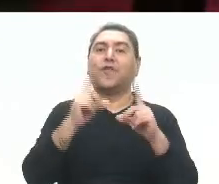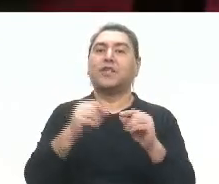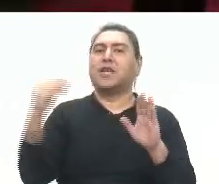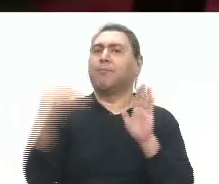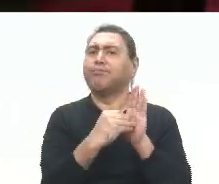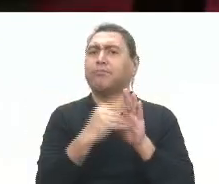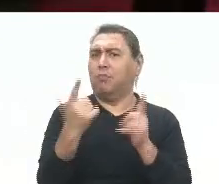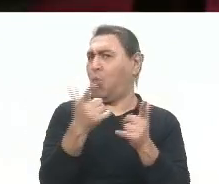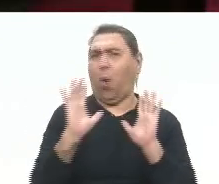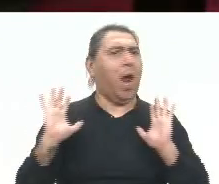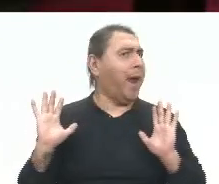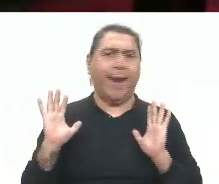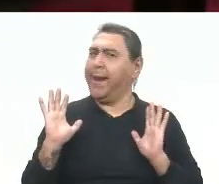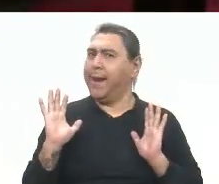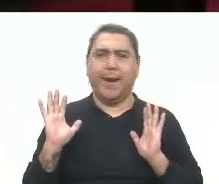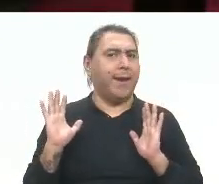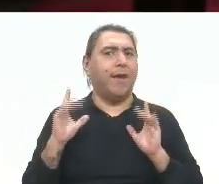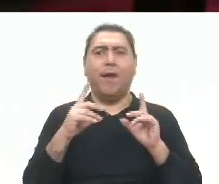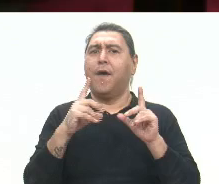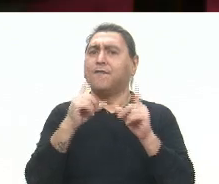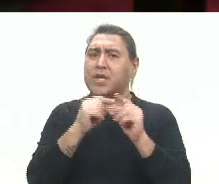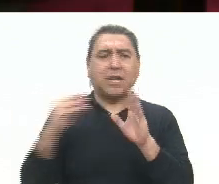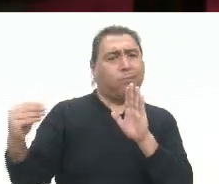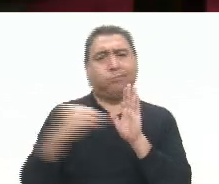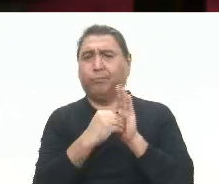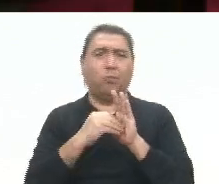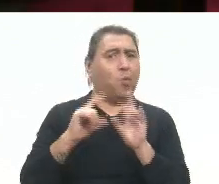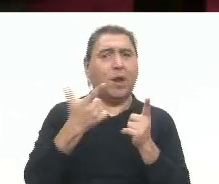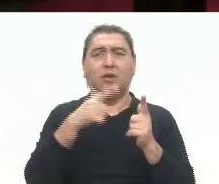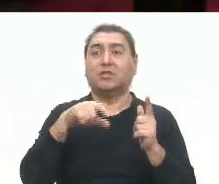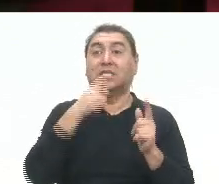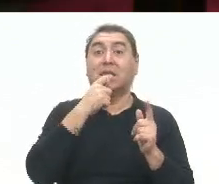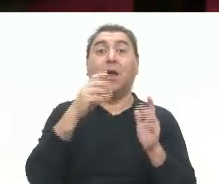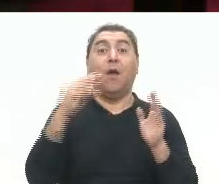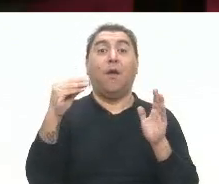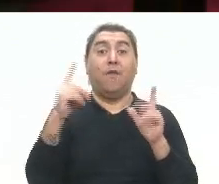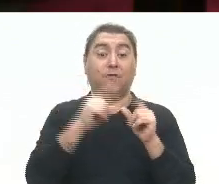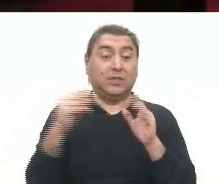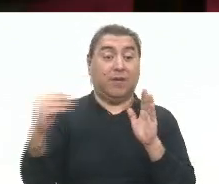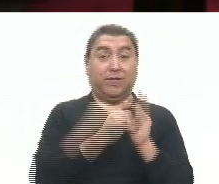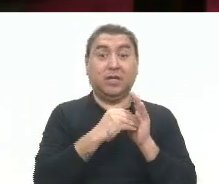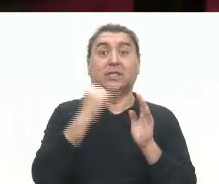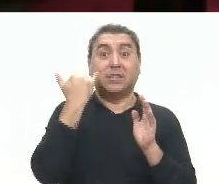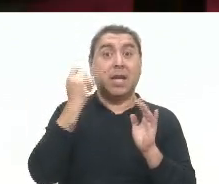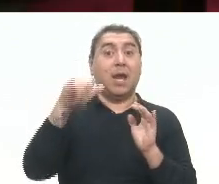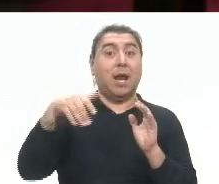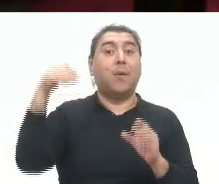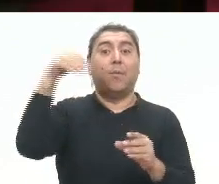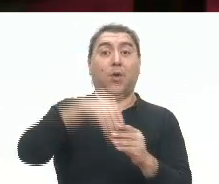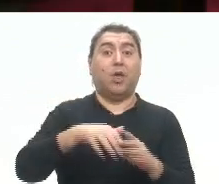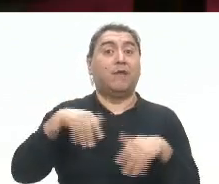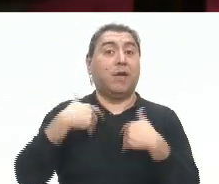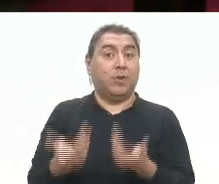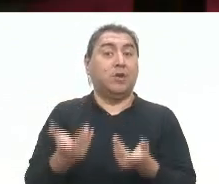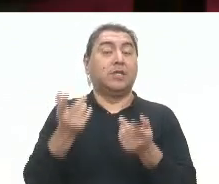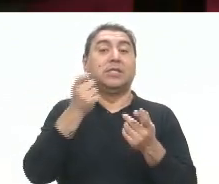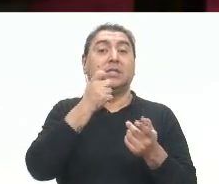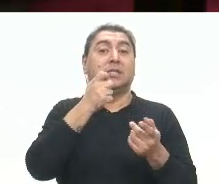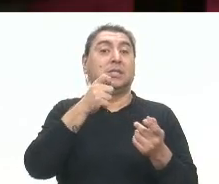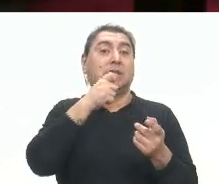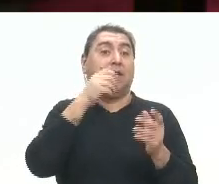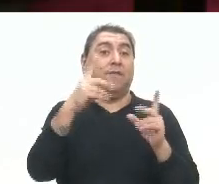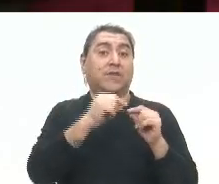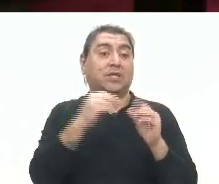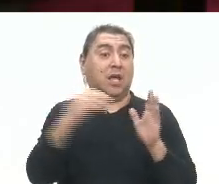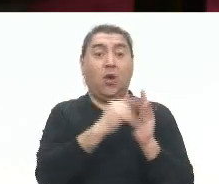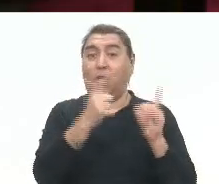fijada. ¿Verdad? Si tenemos fecha fijada, votaríamos a favor. Pero si no tenemos fecha fijada, vamos a votar, nuestro bloque va a votar en contra y va a pedir el